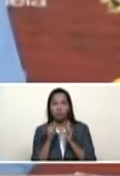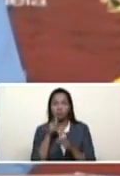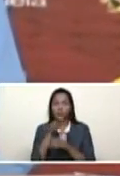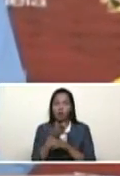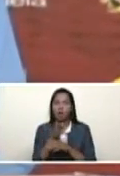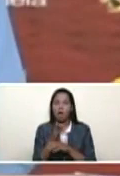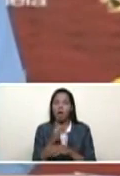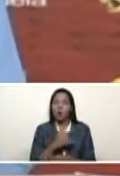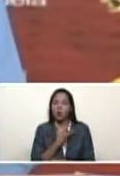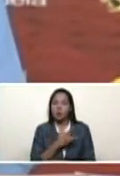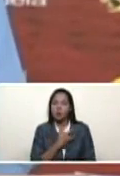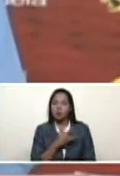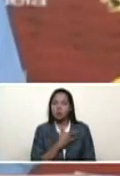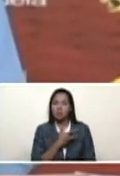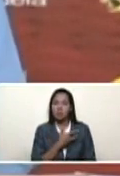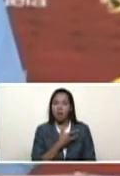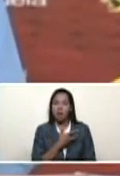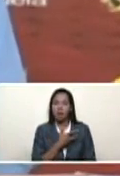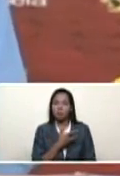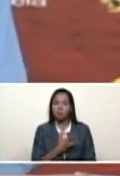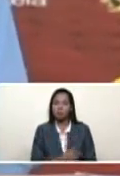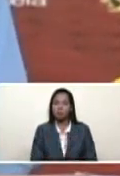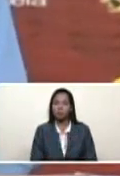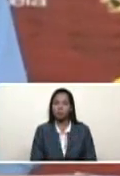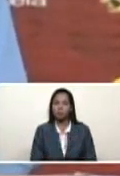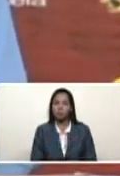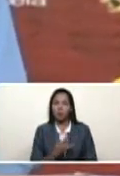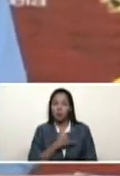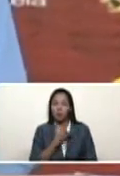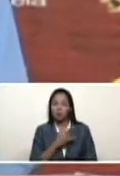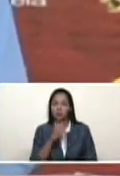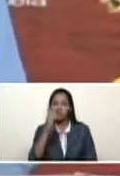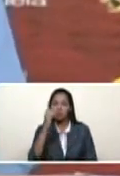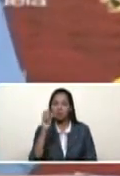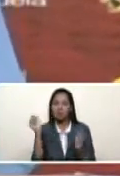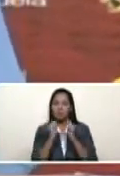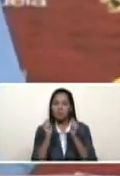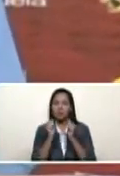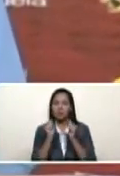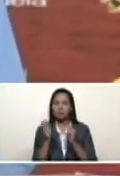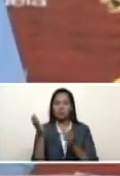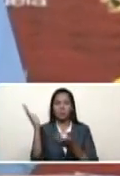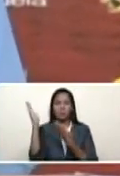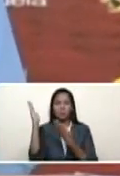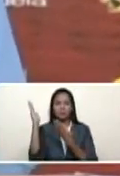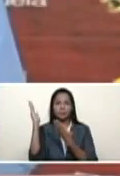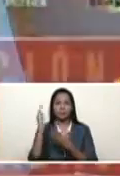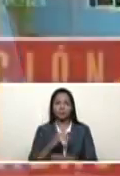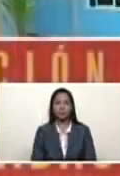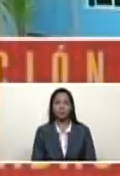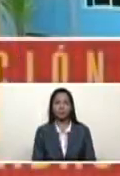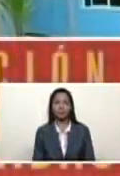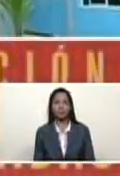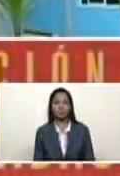Politécnica Territorial, Clever Ramírez. Adelante, compañero.